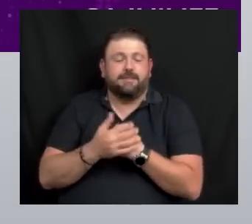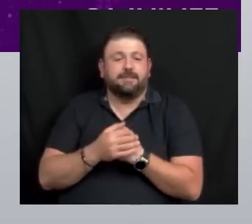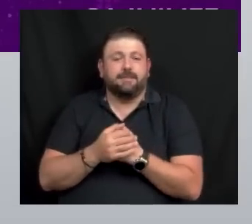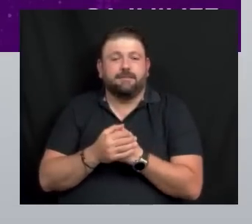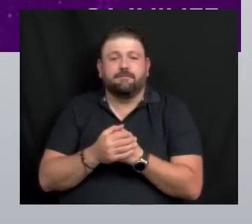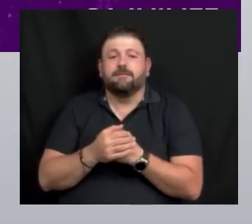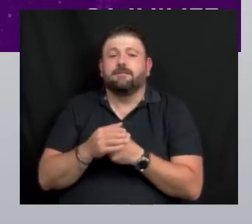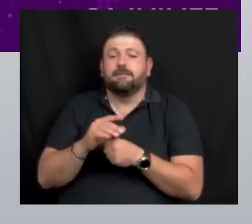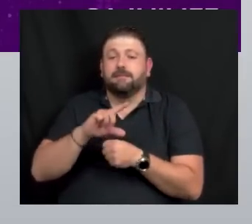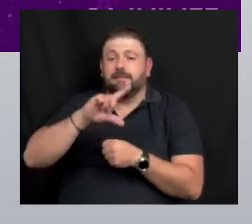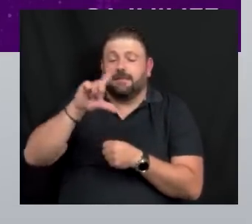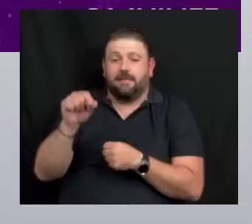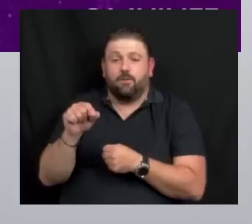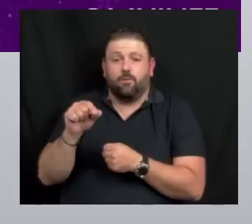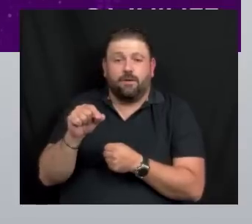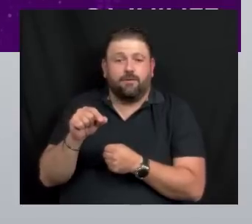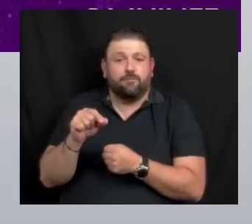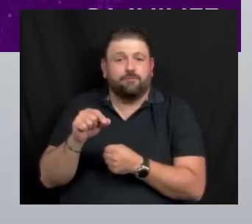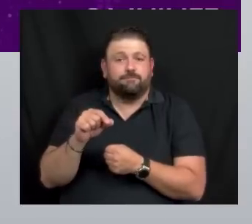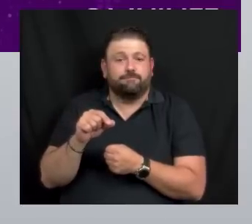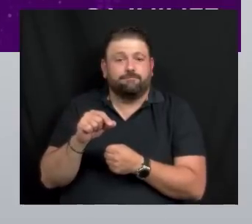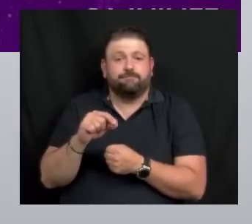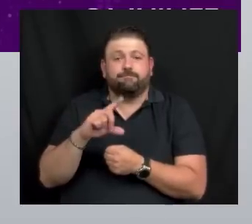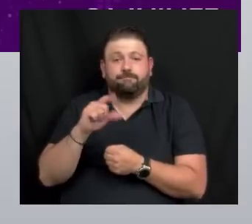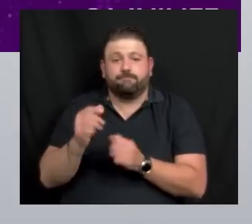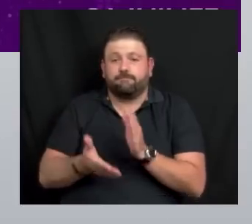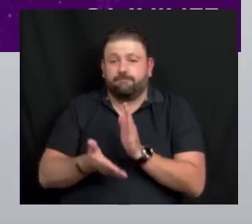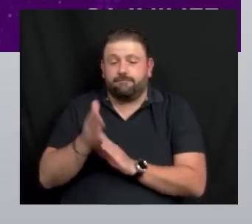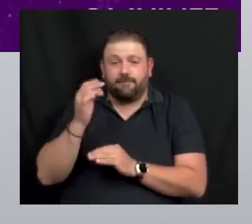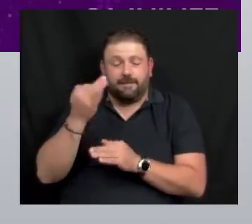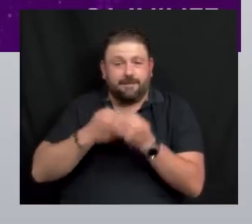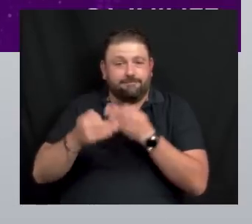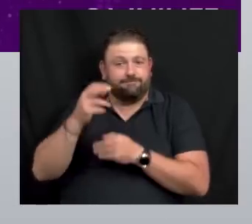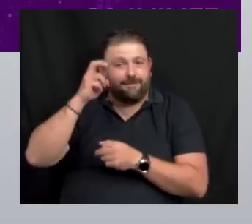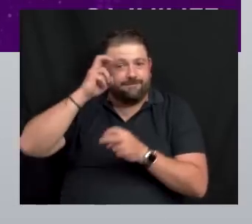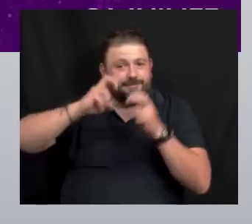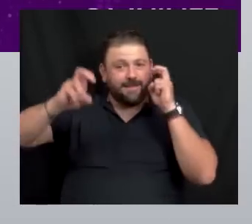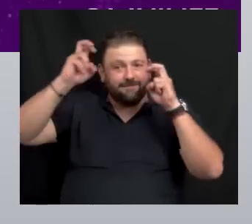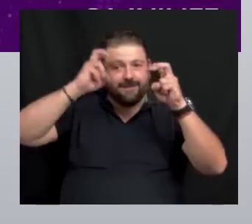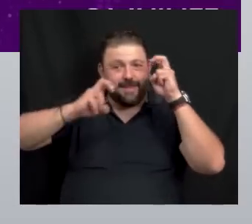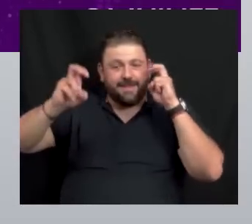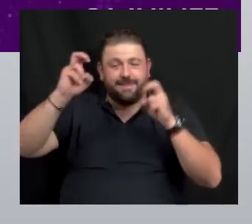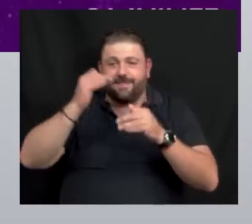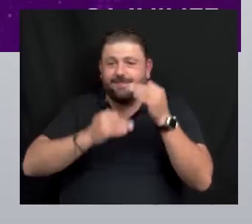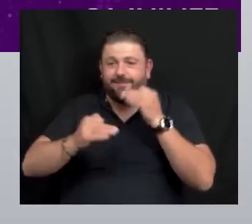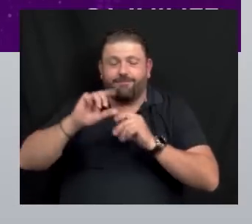países, y luego vamos a estar en viaje internacional en octubre.